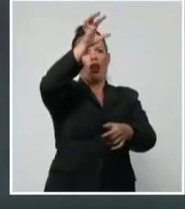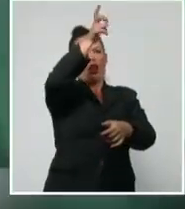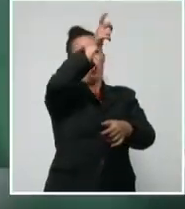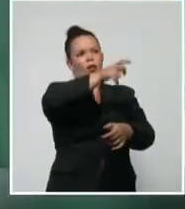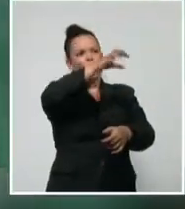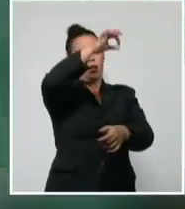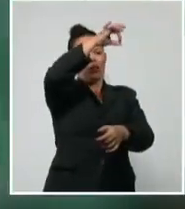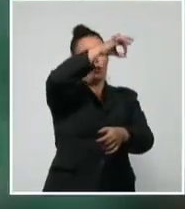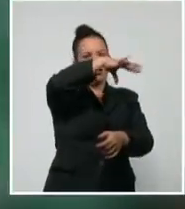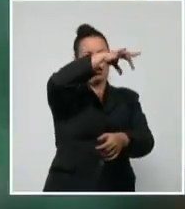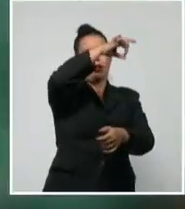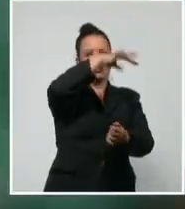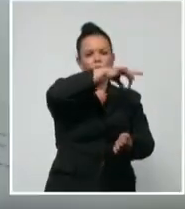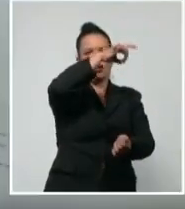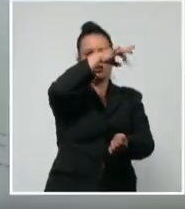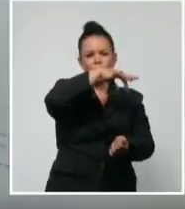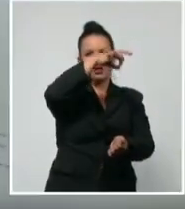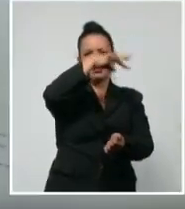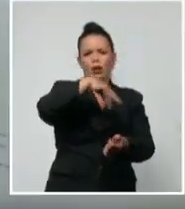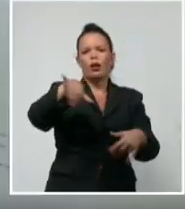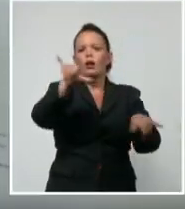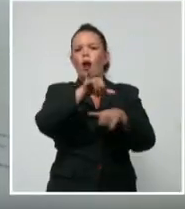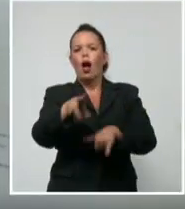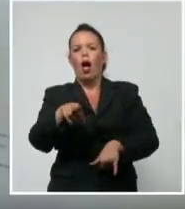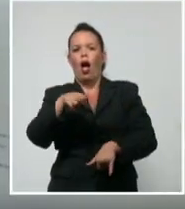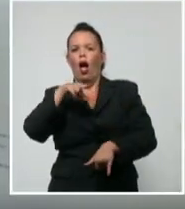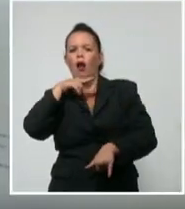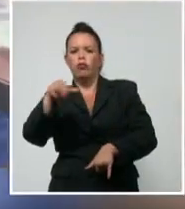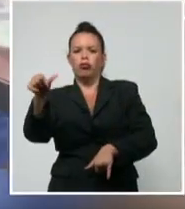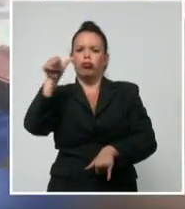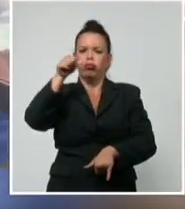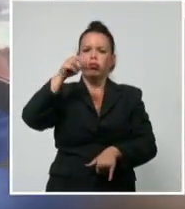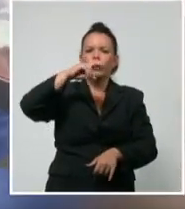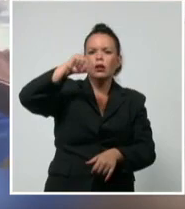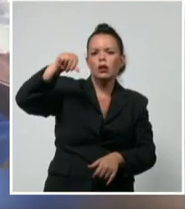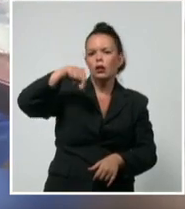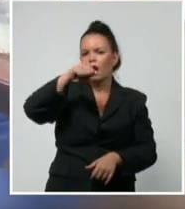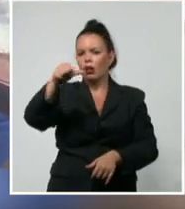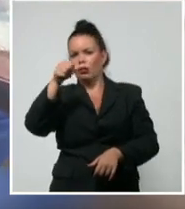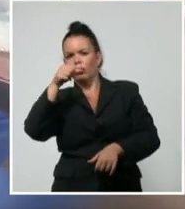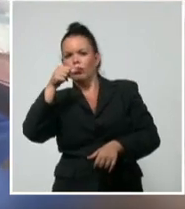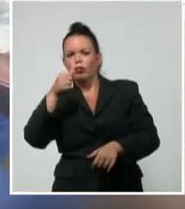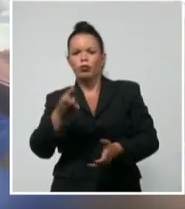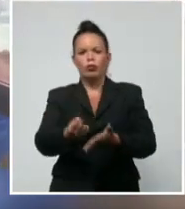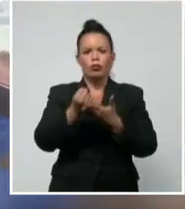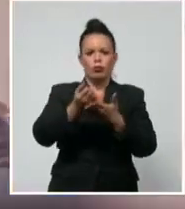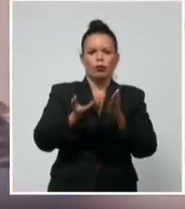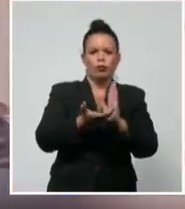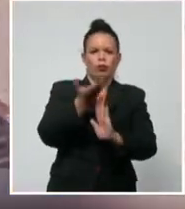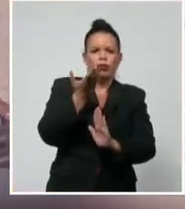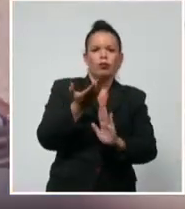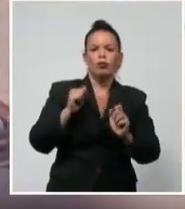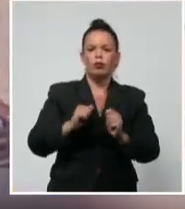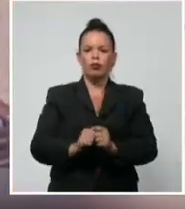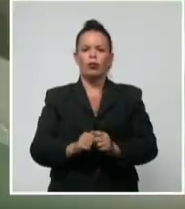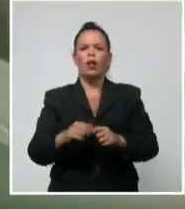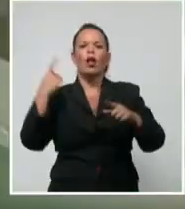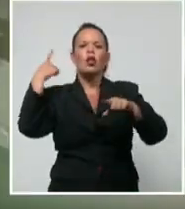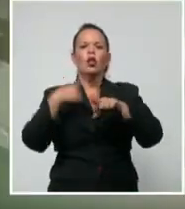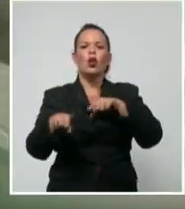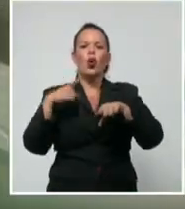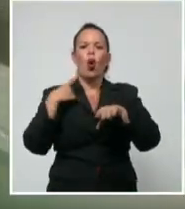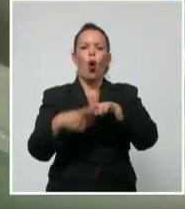sales de rehidratación oral, medicamentos naturales y otros componentes que, a pesar del bloqueo imperialista al